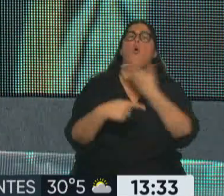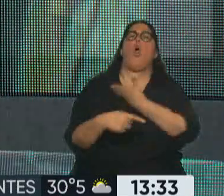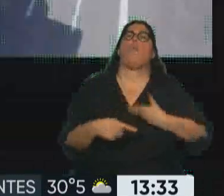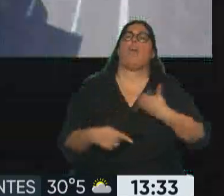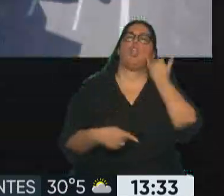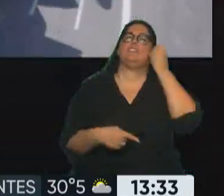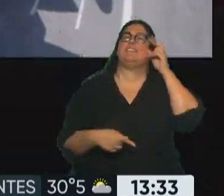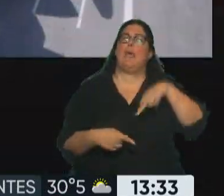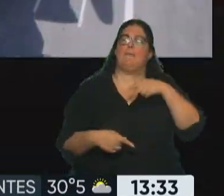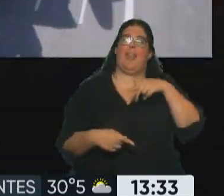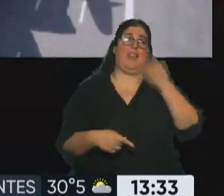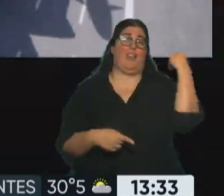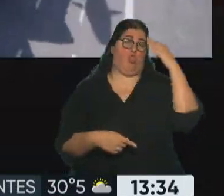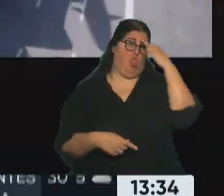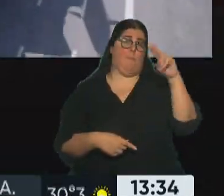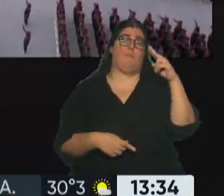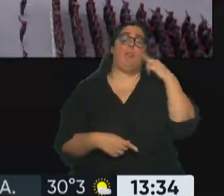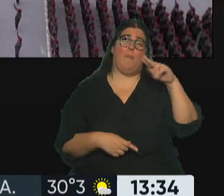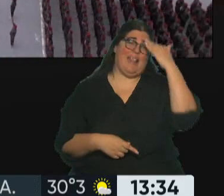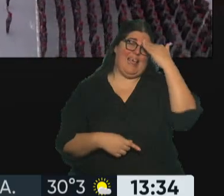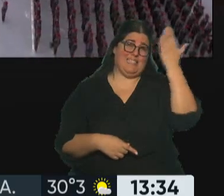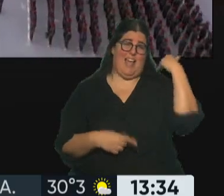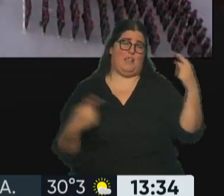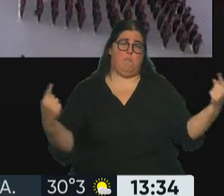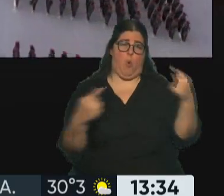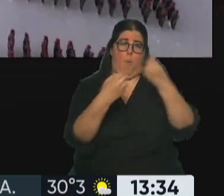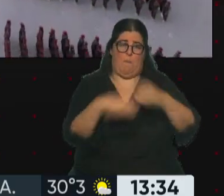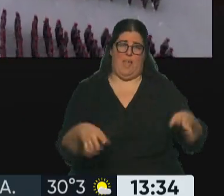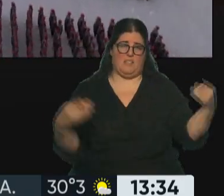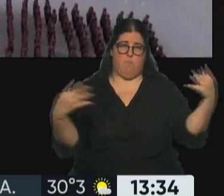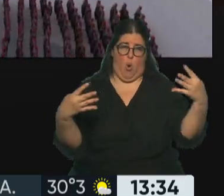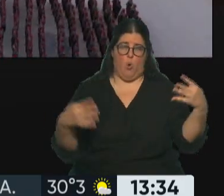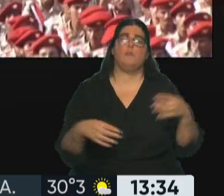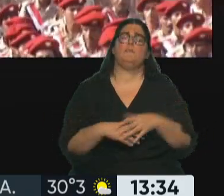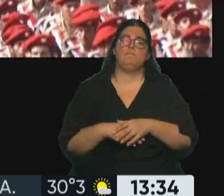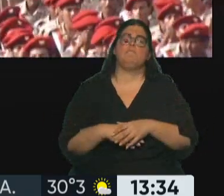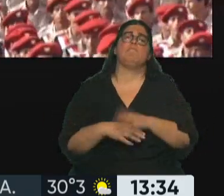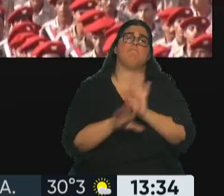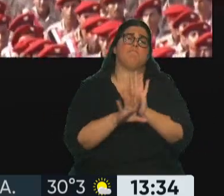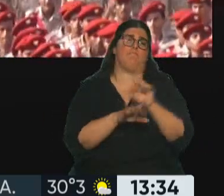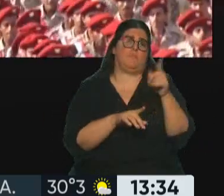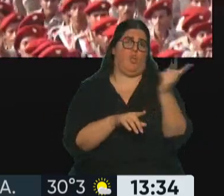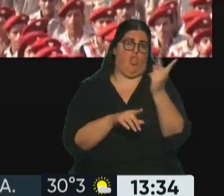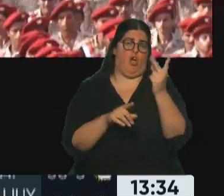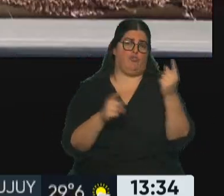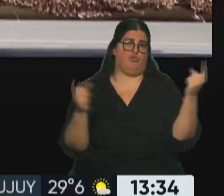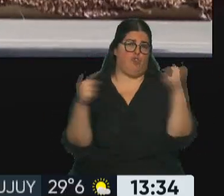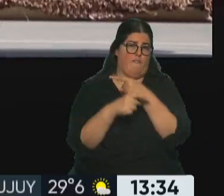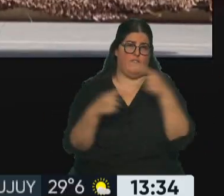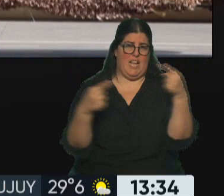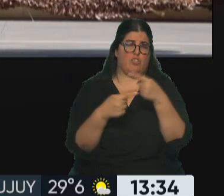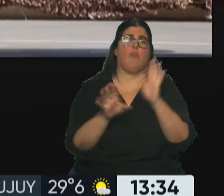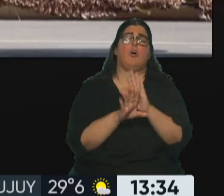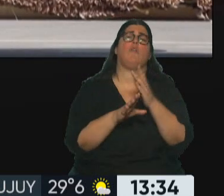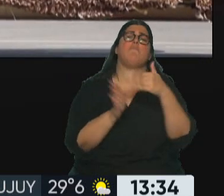2015 ya 9 años recordemos además que se trata de un conflicto con consecuencias trágicas estamos hablando más de un